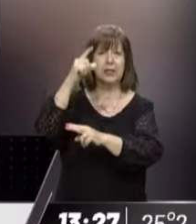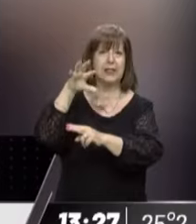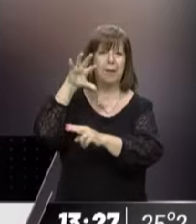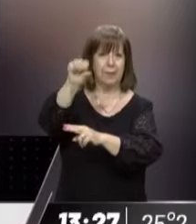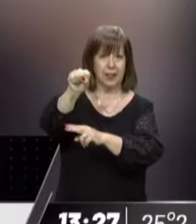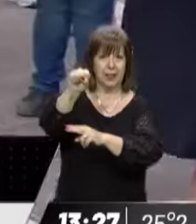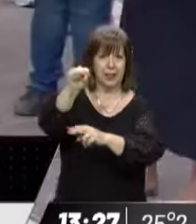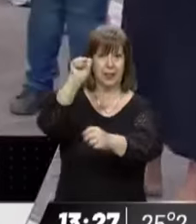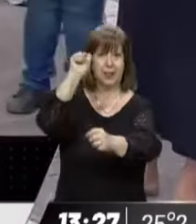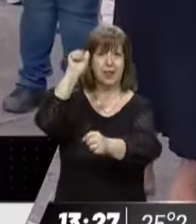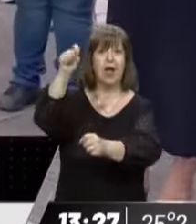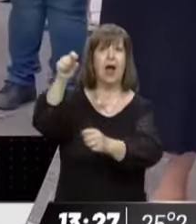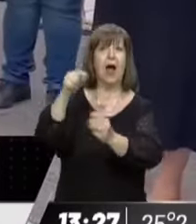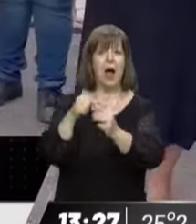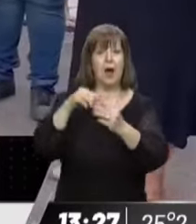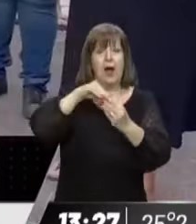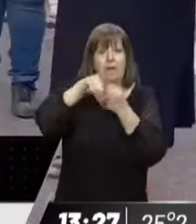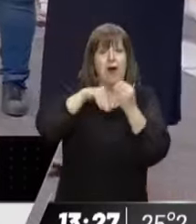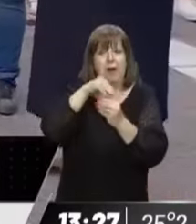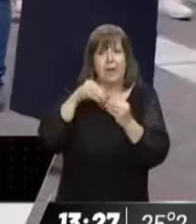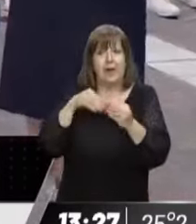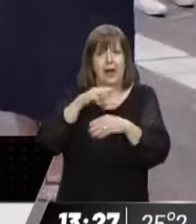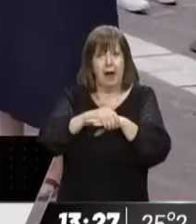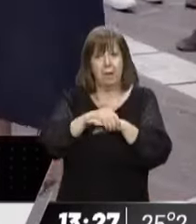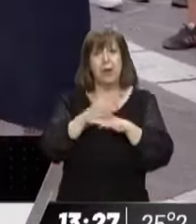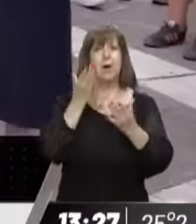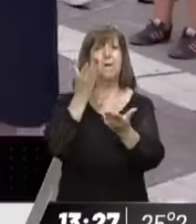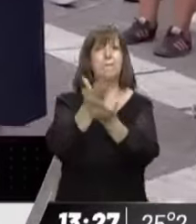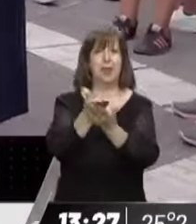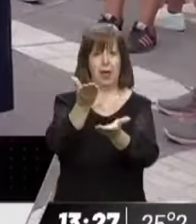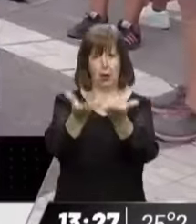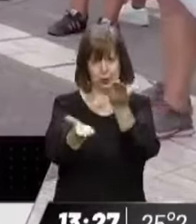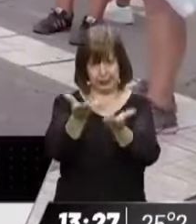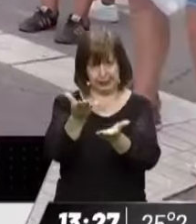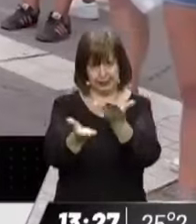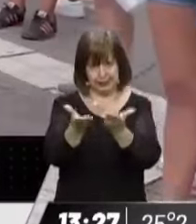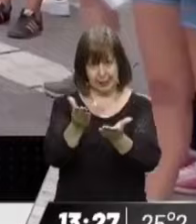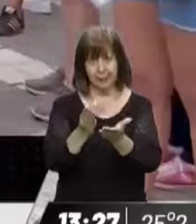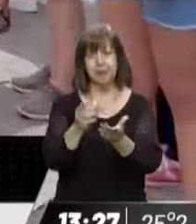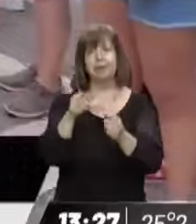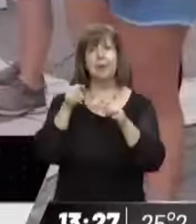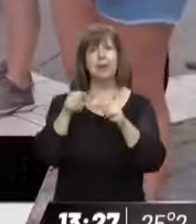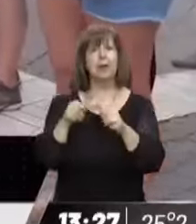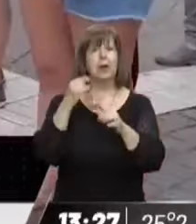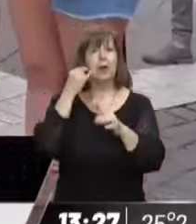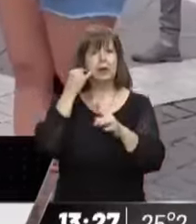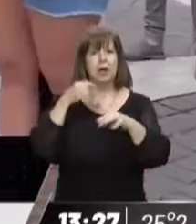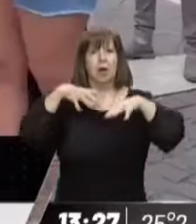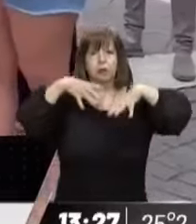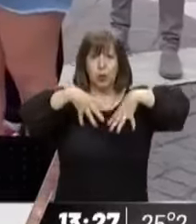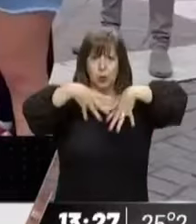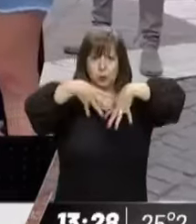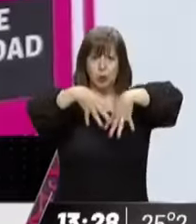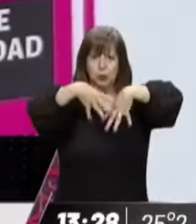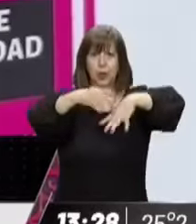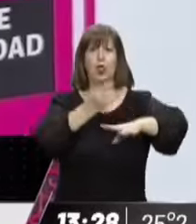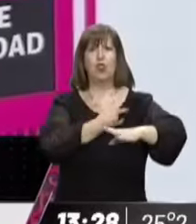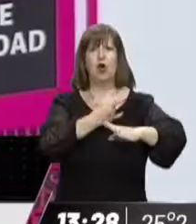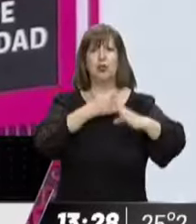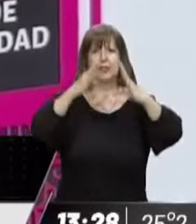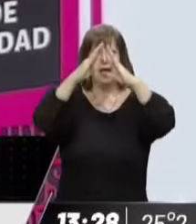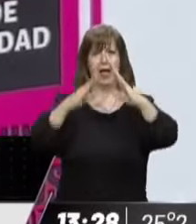es pedir justicia. Lo que hicieron fue en las últimas horas es una movilización a la